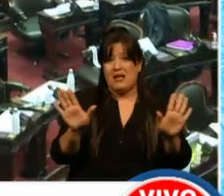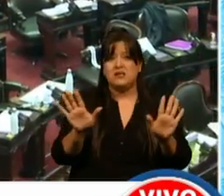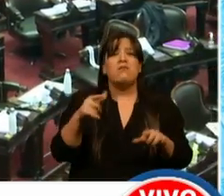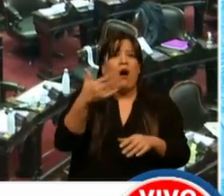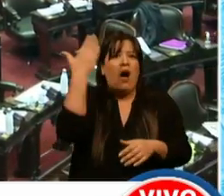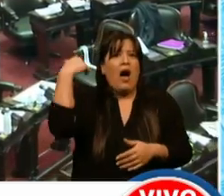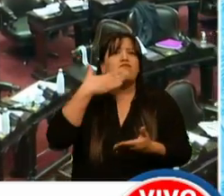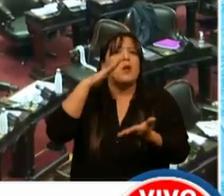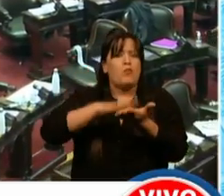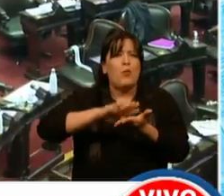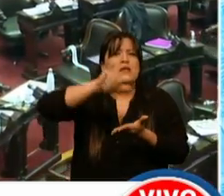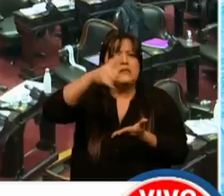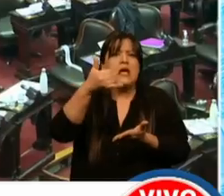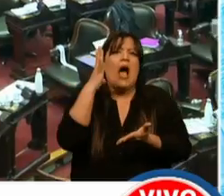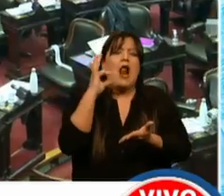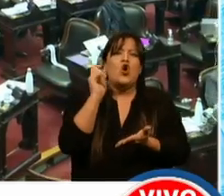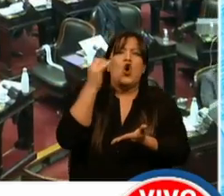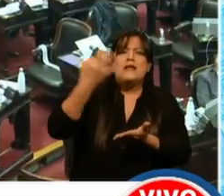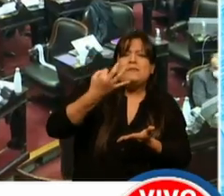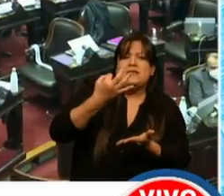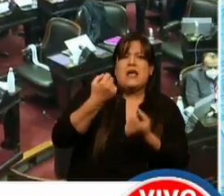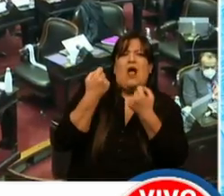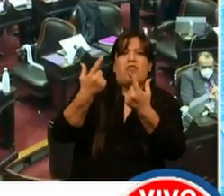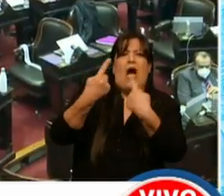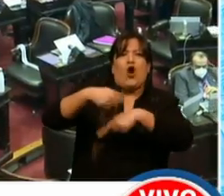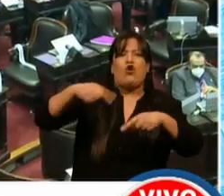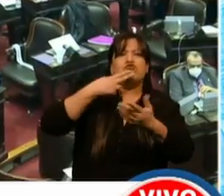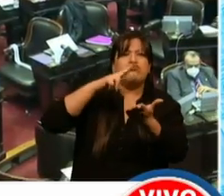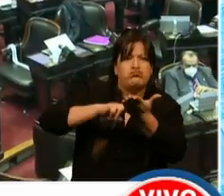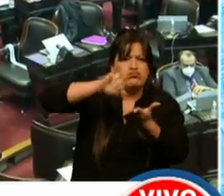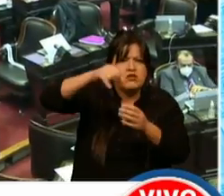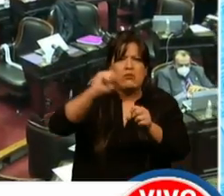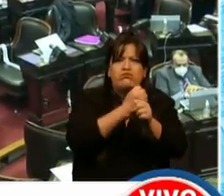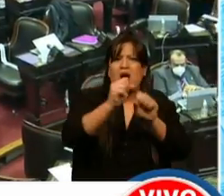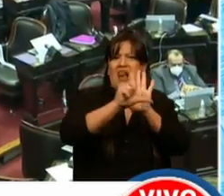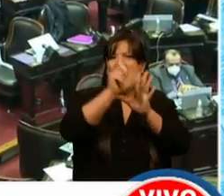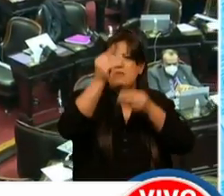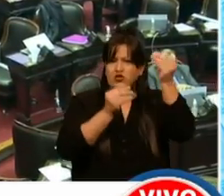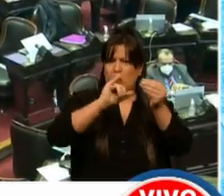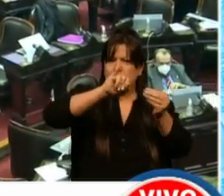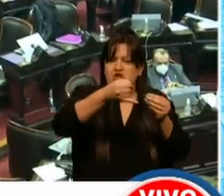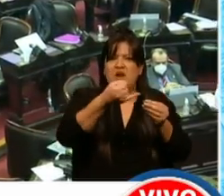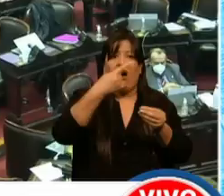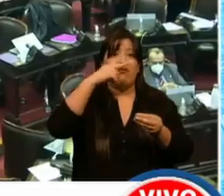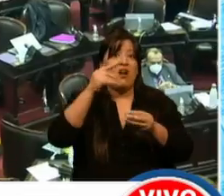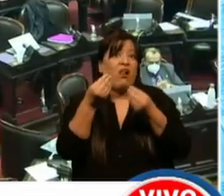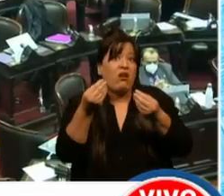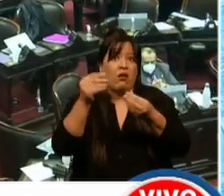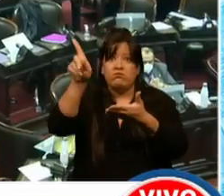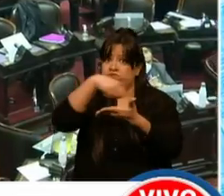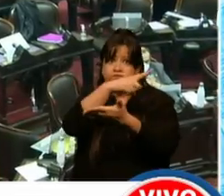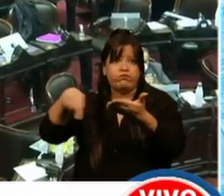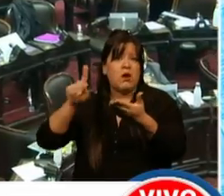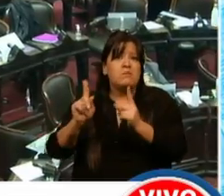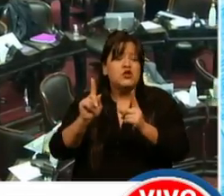prometieron son aduanera especial con beneficios impositivos aprobado en la ley de presupuesto pero vetada por el mismo que